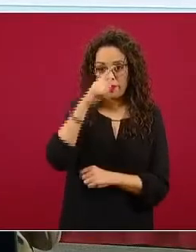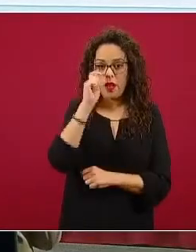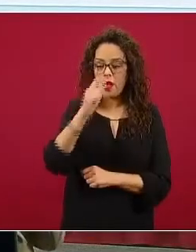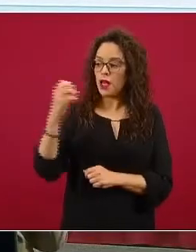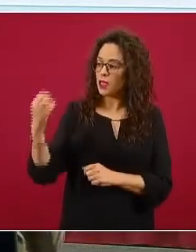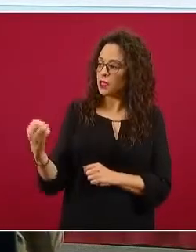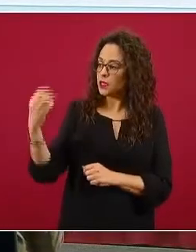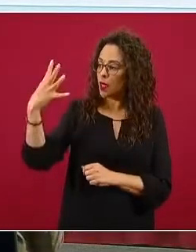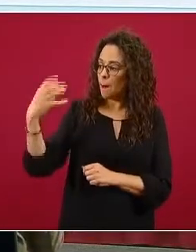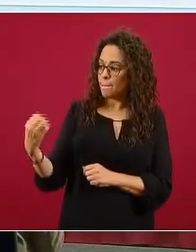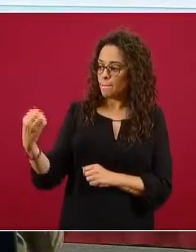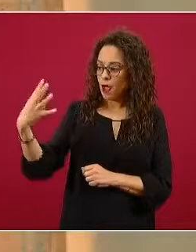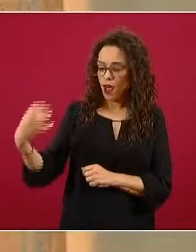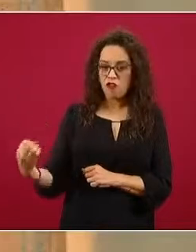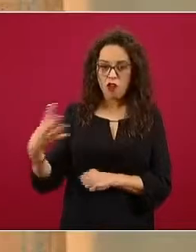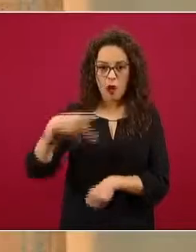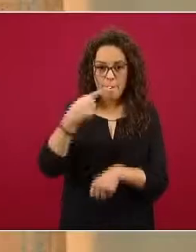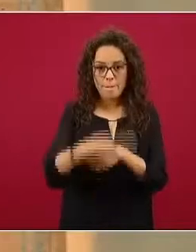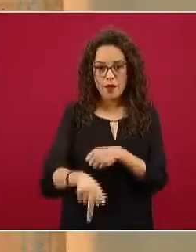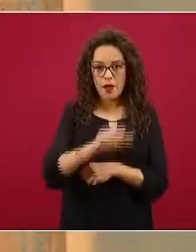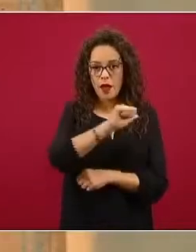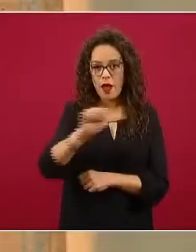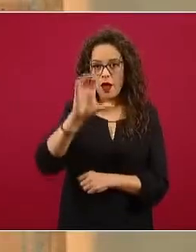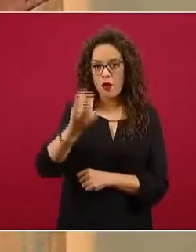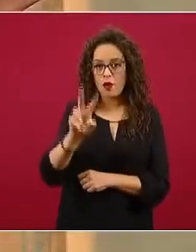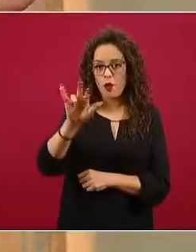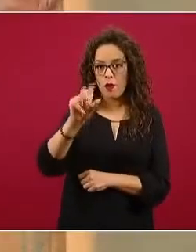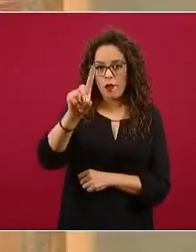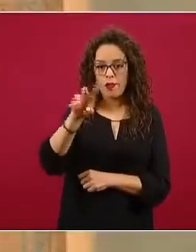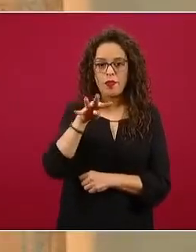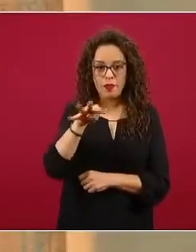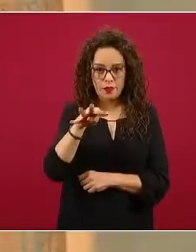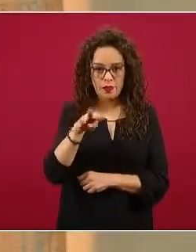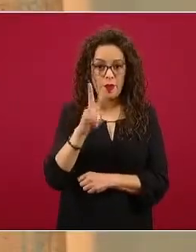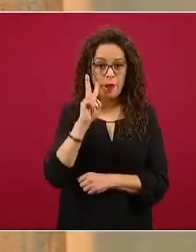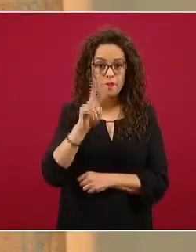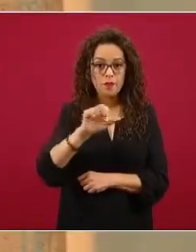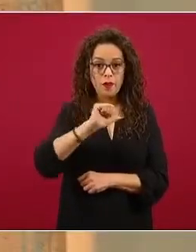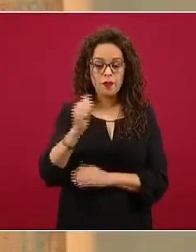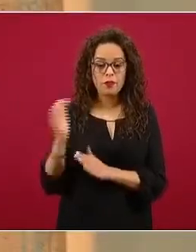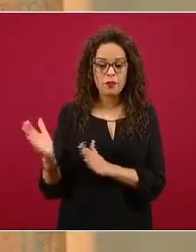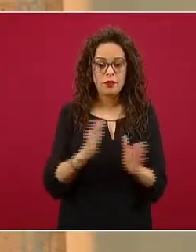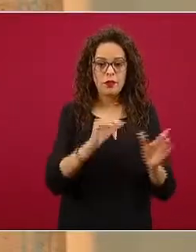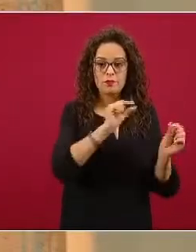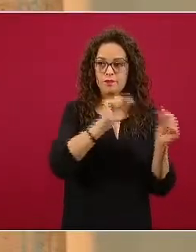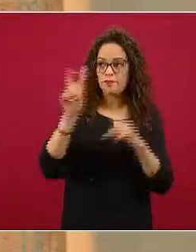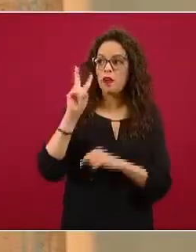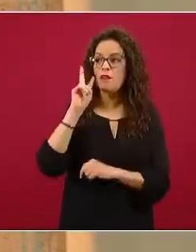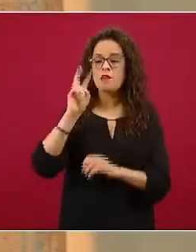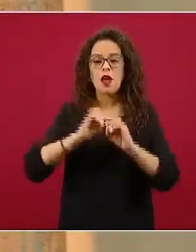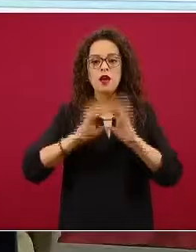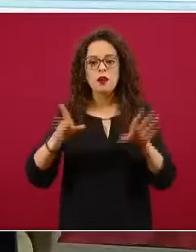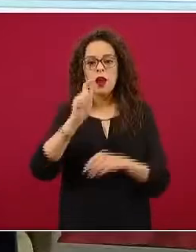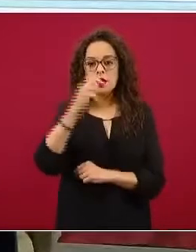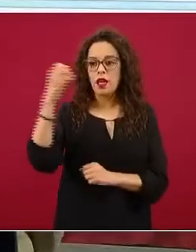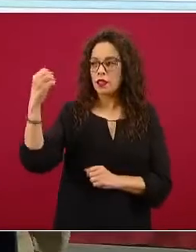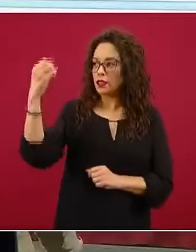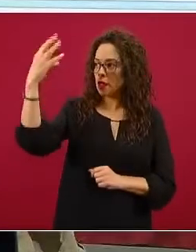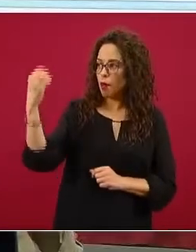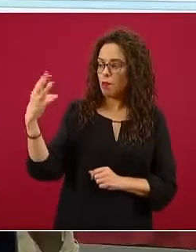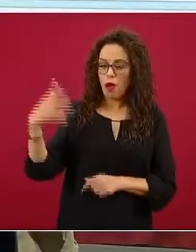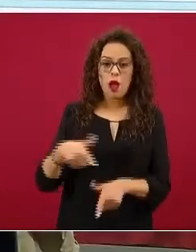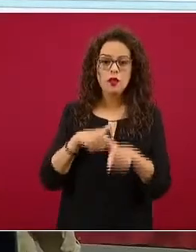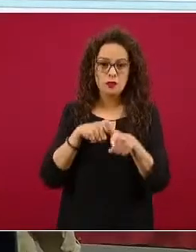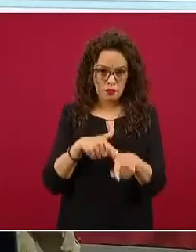semáforo de riesgo COVID-19. Si vemos la siguiente diapositiva, precisamente tenemos nuestro semáforo que está